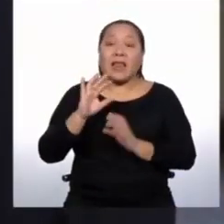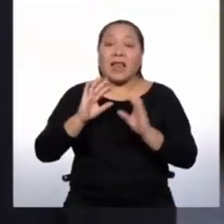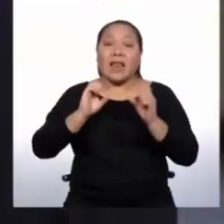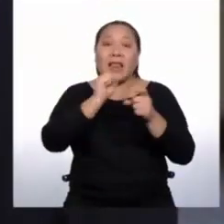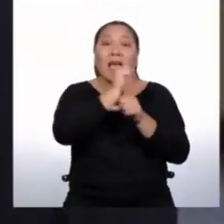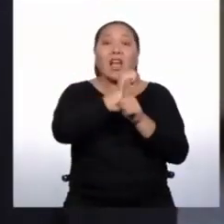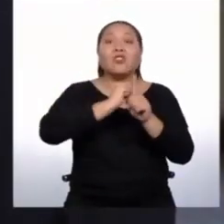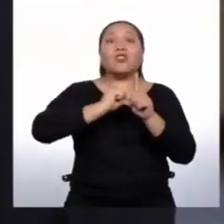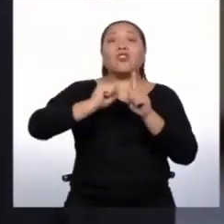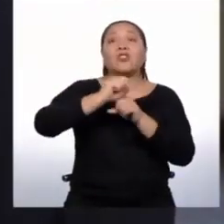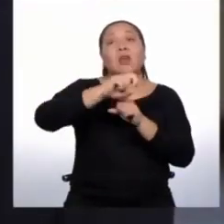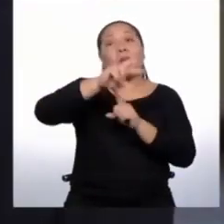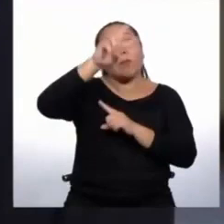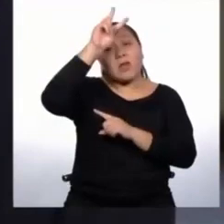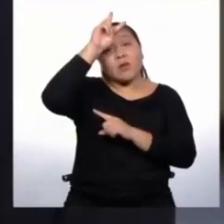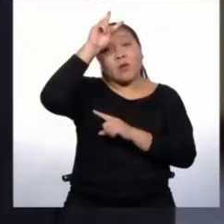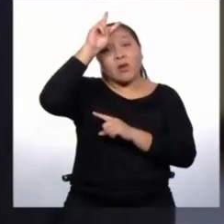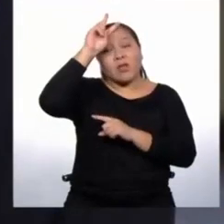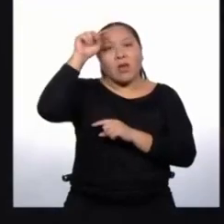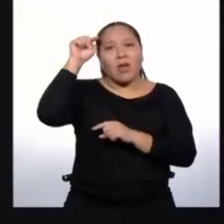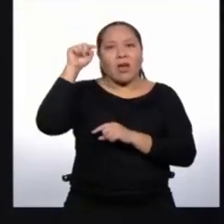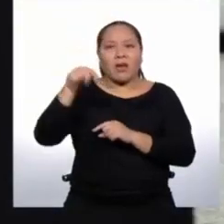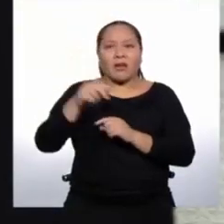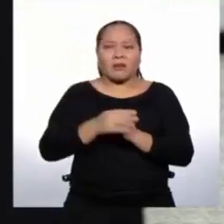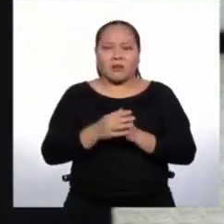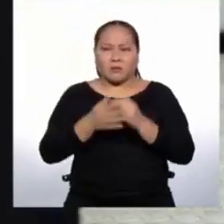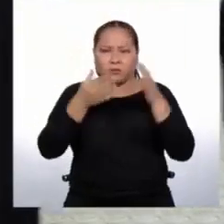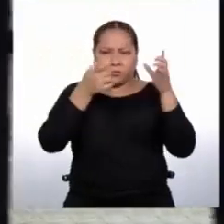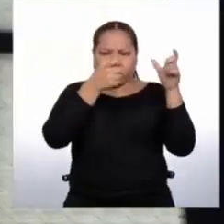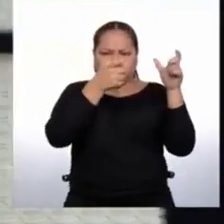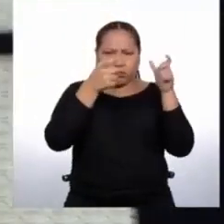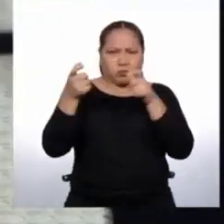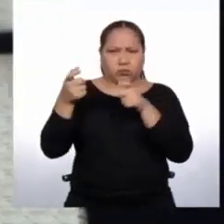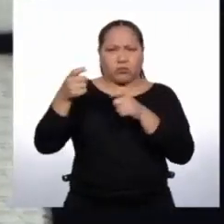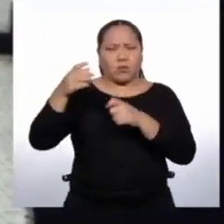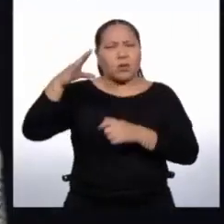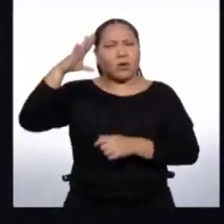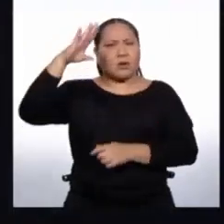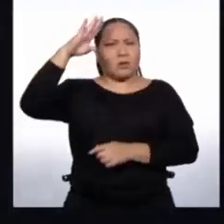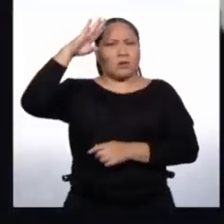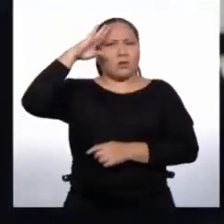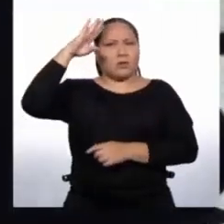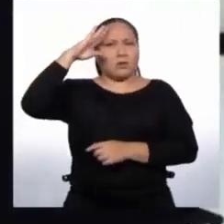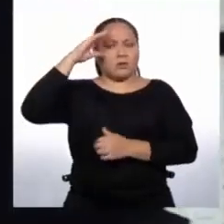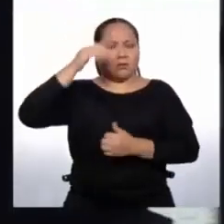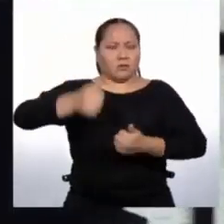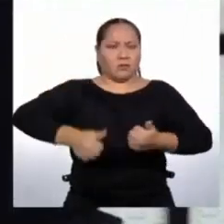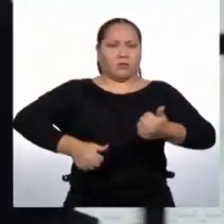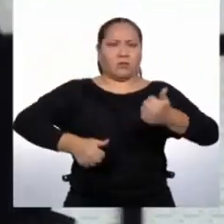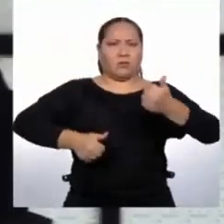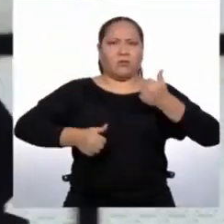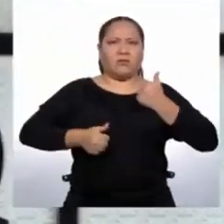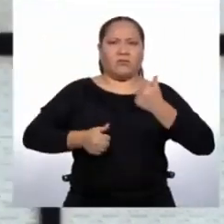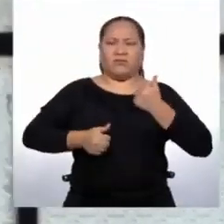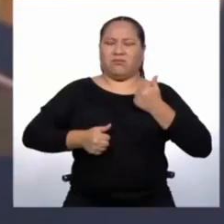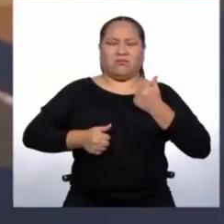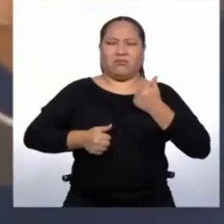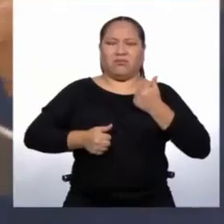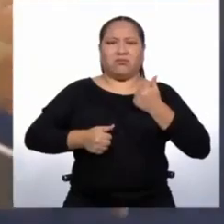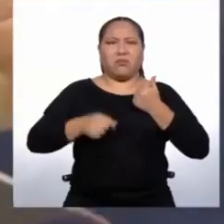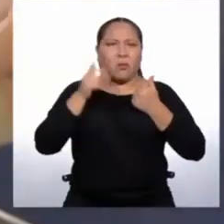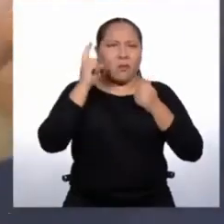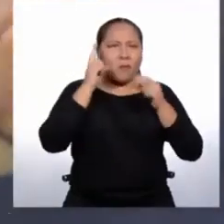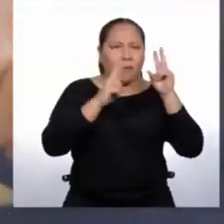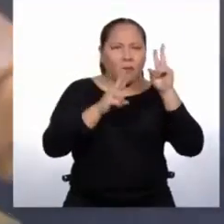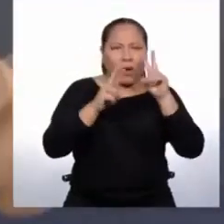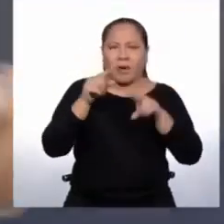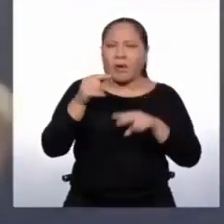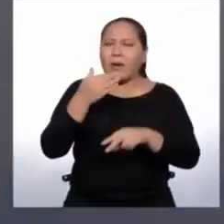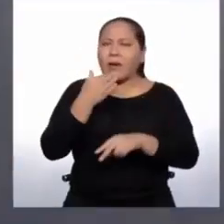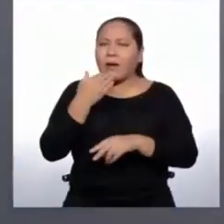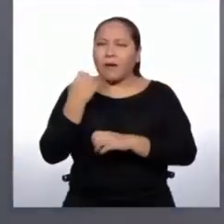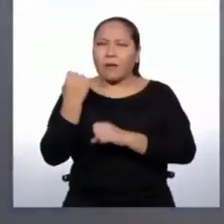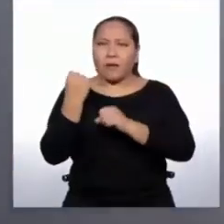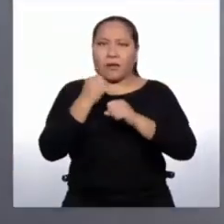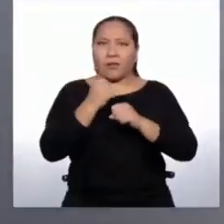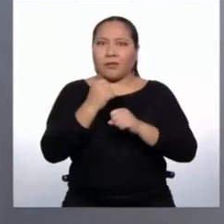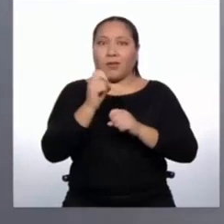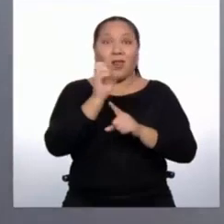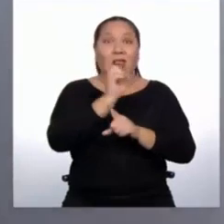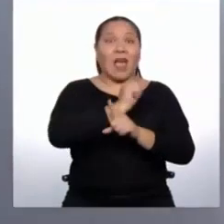XIX es una sociedad anárquica, los militares detentan el poder, la sociedad